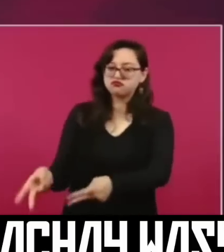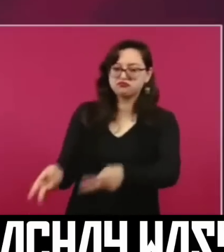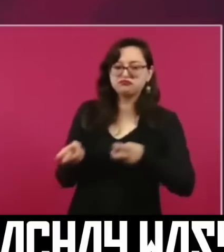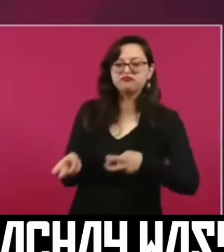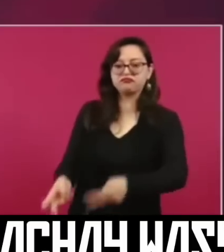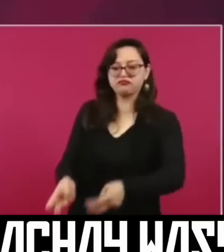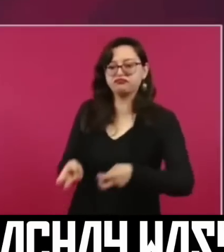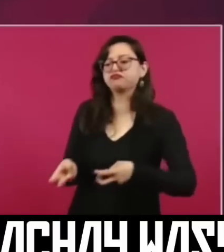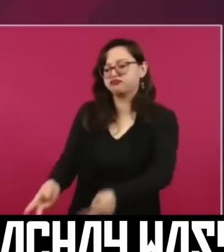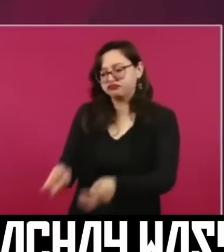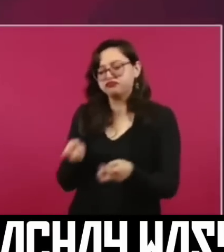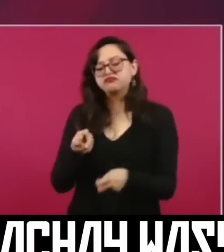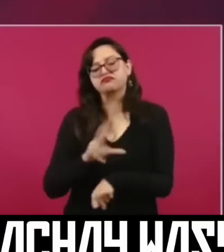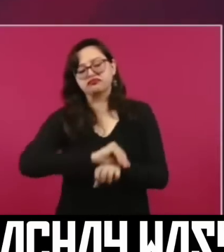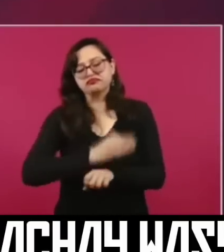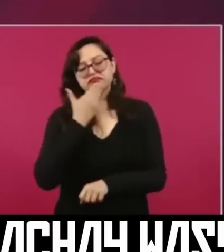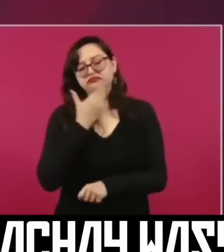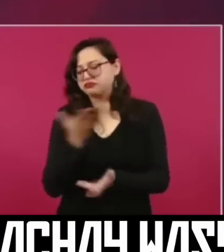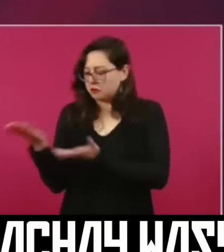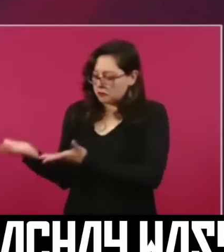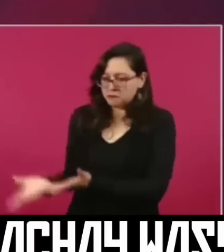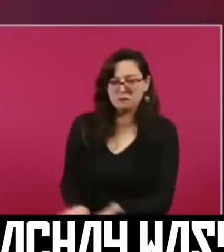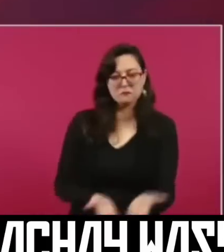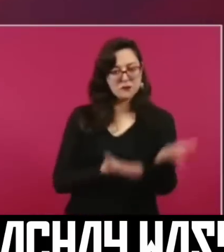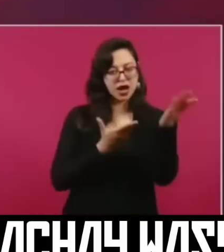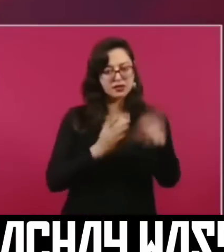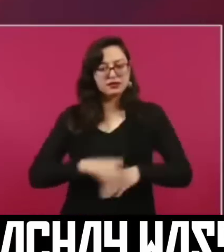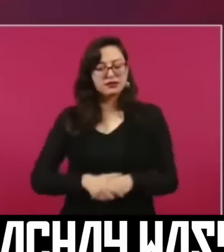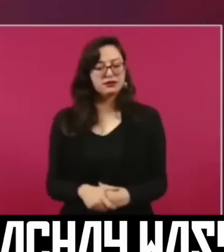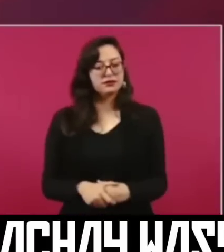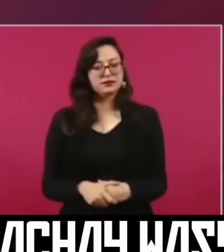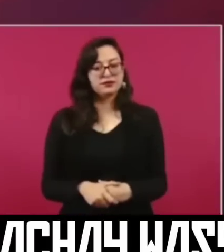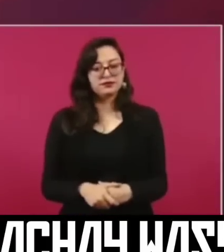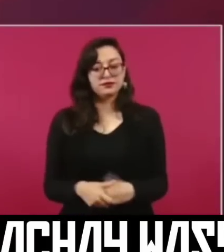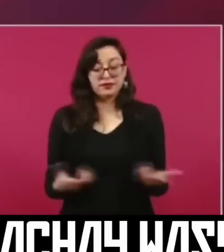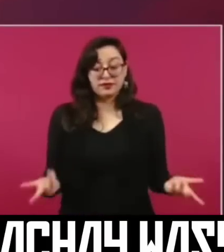propósito de saquear a México. Entonces, es algo